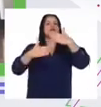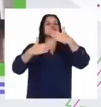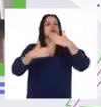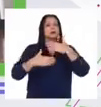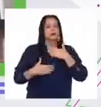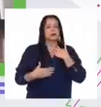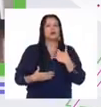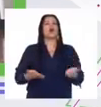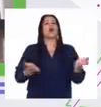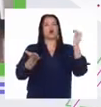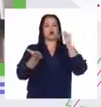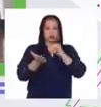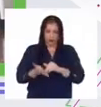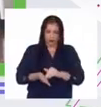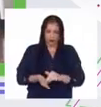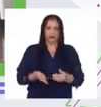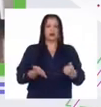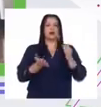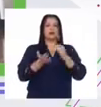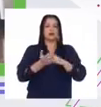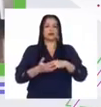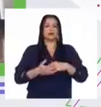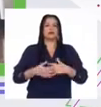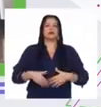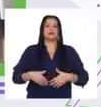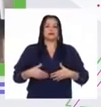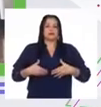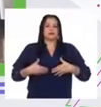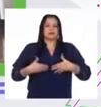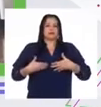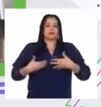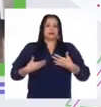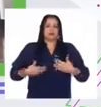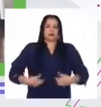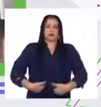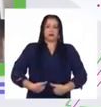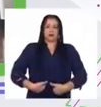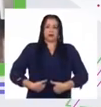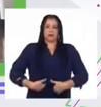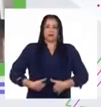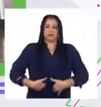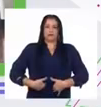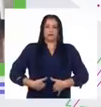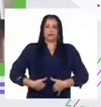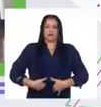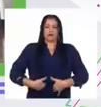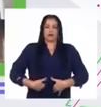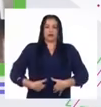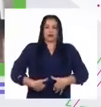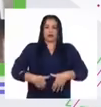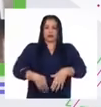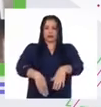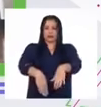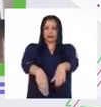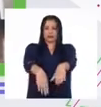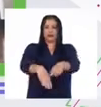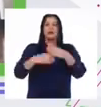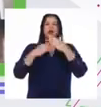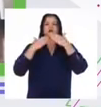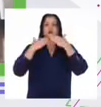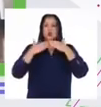una vez más. Levantan aquí el pecho ligeramente, ombligo adentro, estiran.